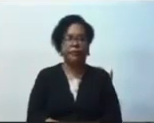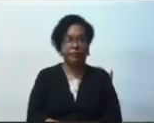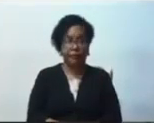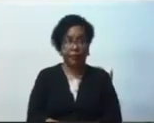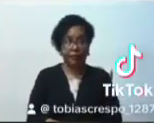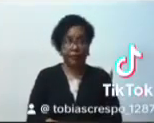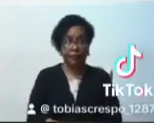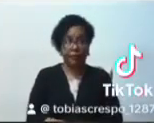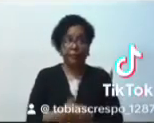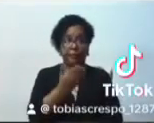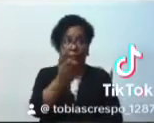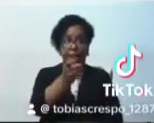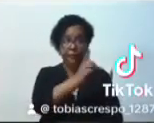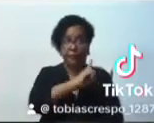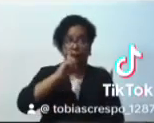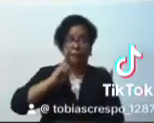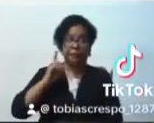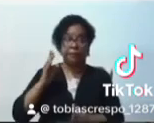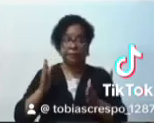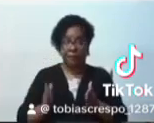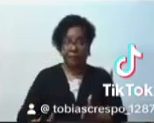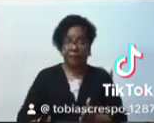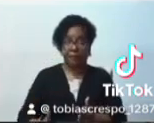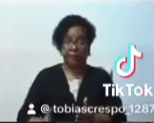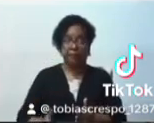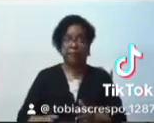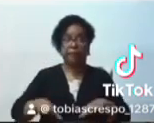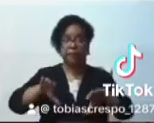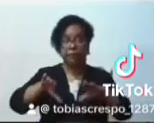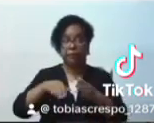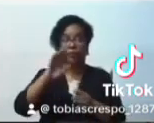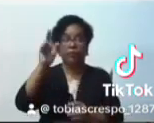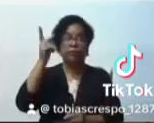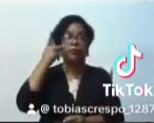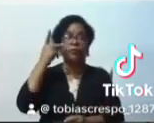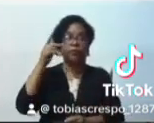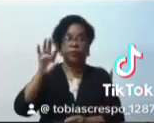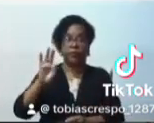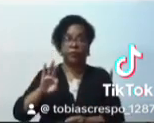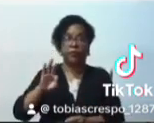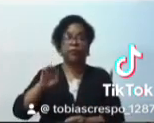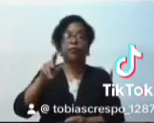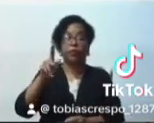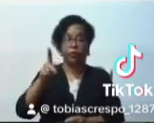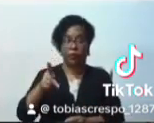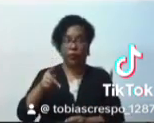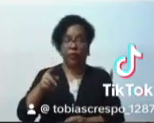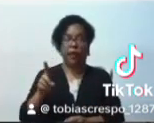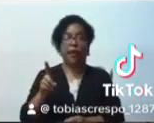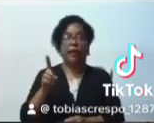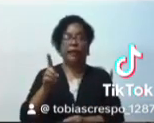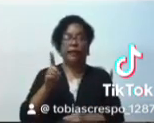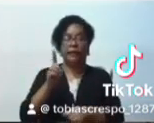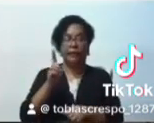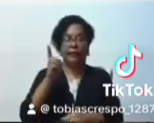Diputado Tobías Crespo, Fuerza del Pueblo, pero Distrito Nacional.